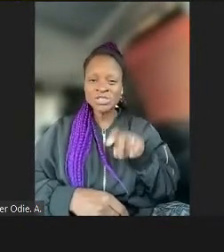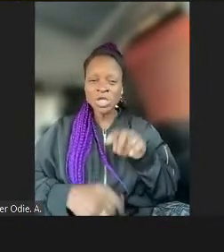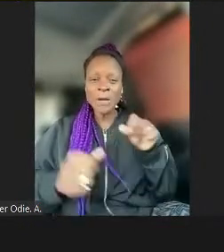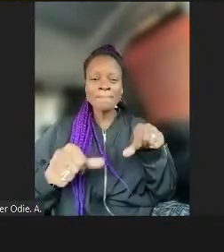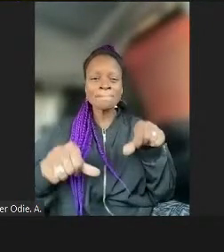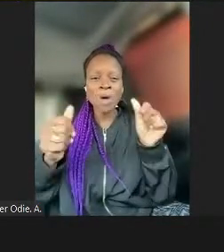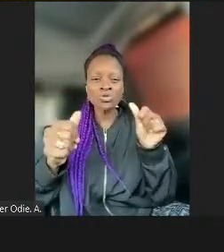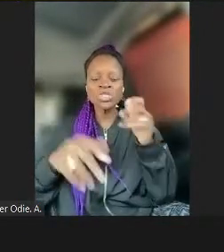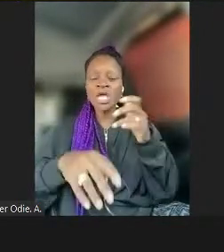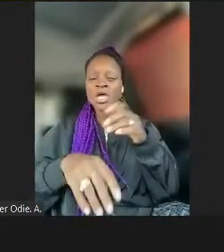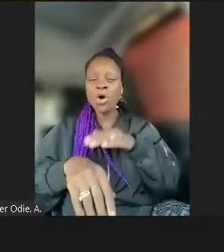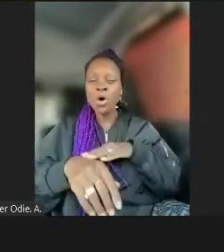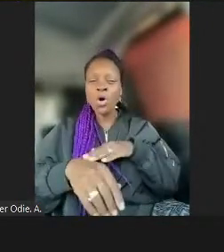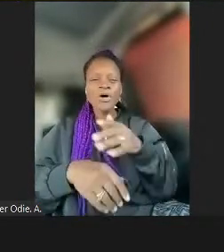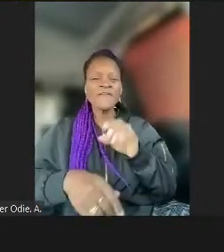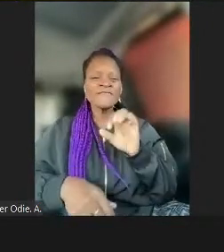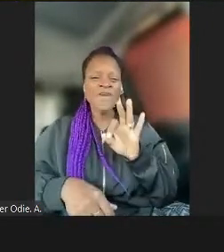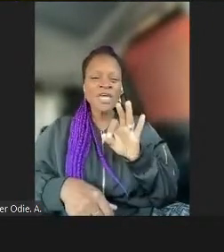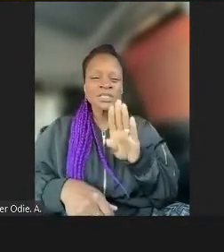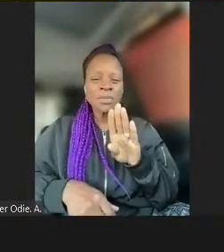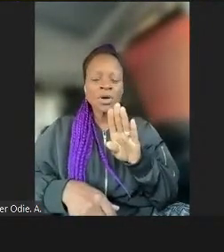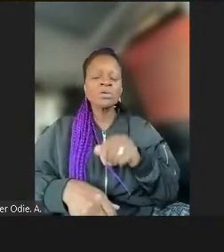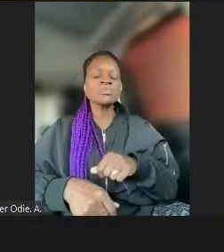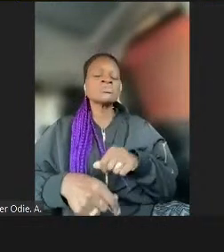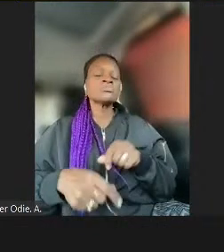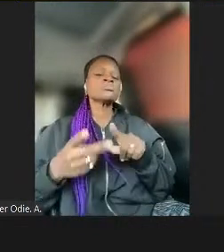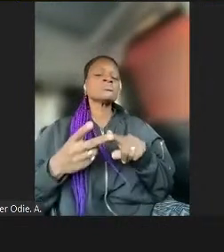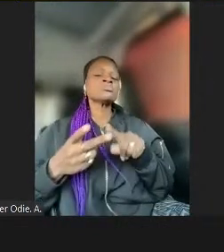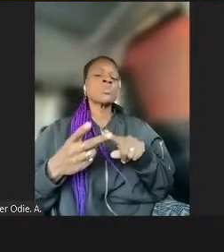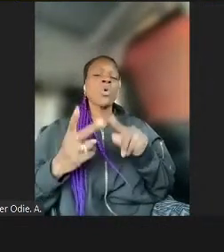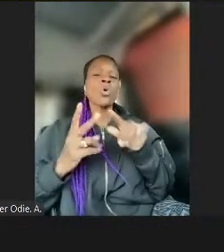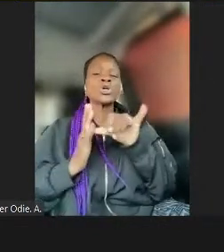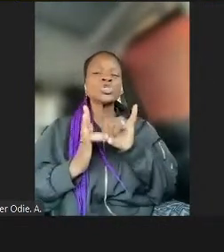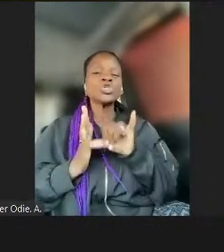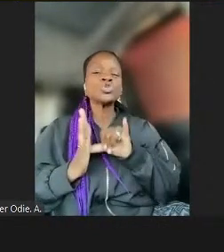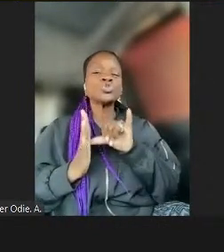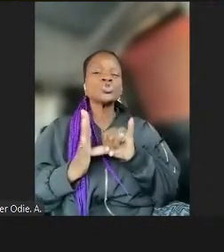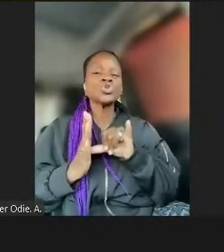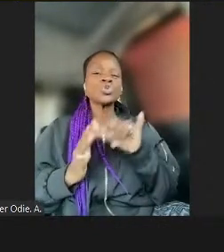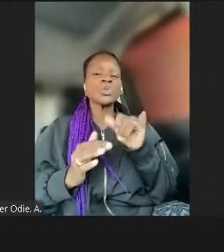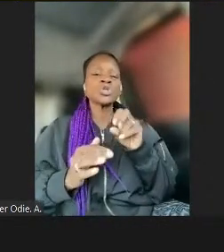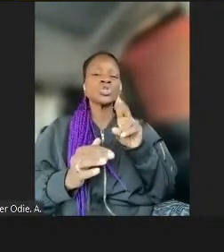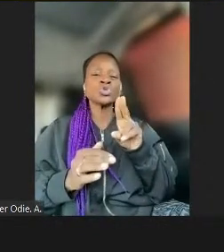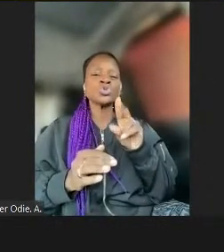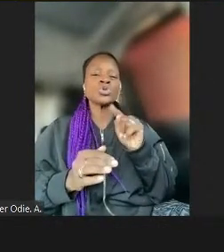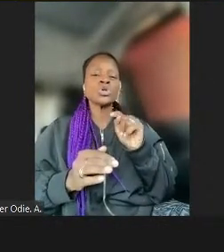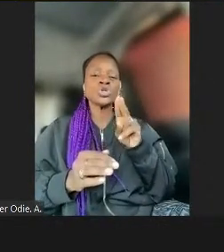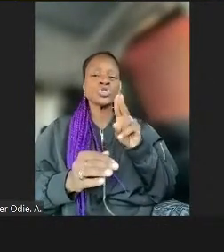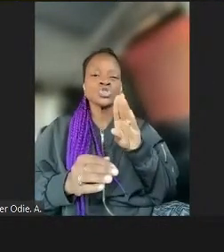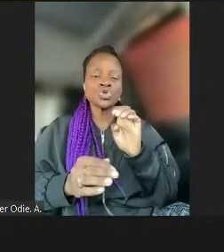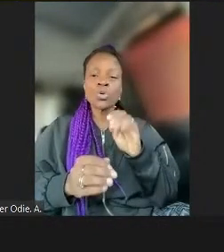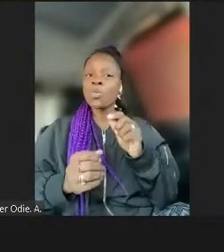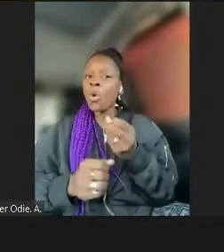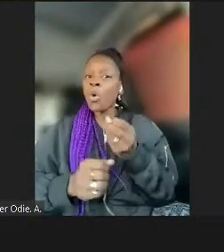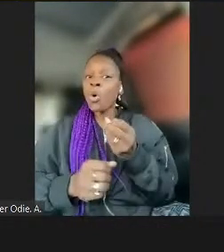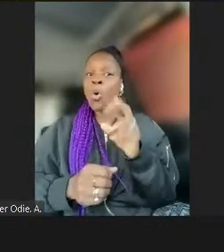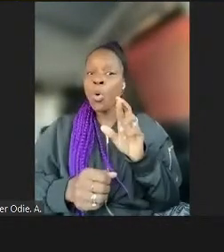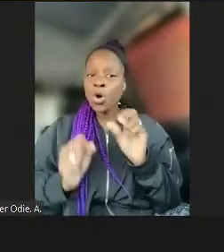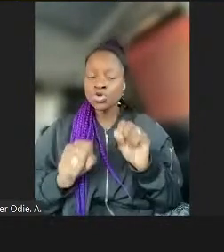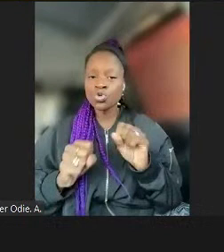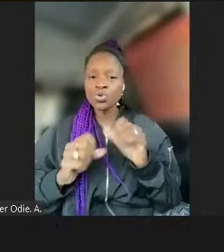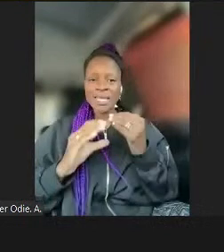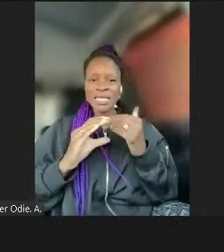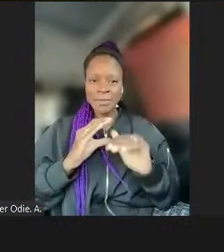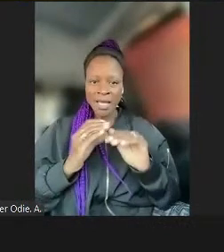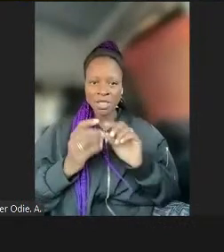panelistas, por favor pónganlos en la parte de en YouTube donde están mirando, o aquí en la charla, en el cuarto